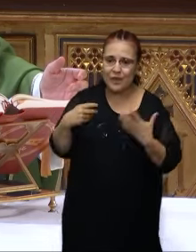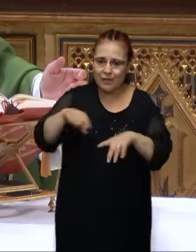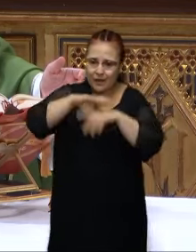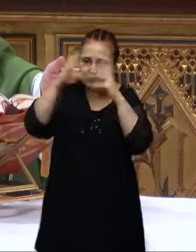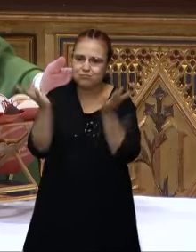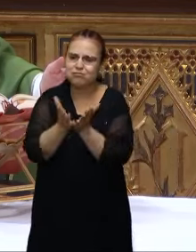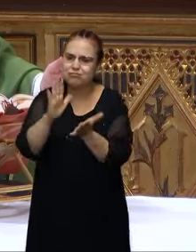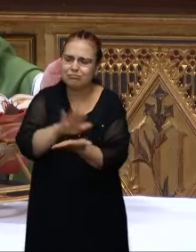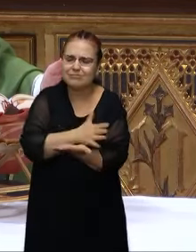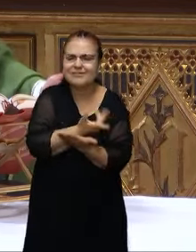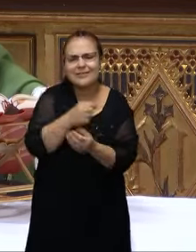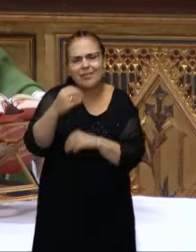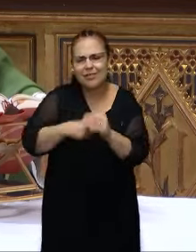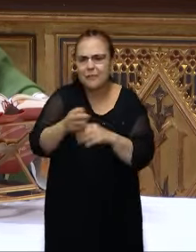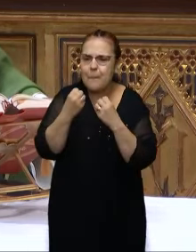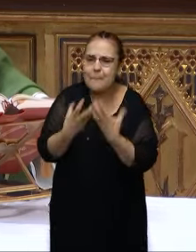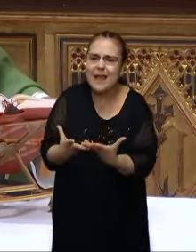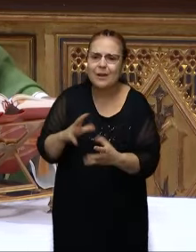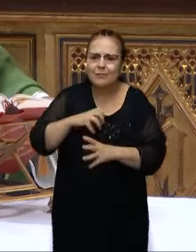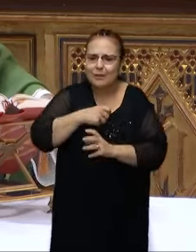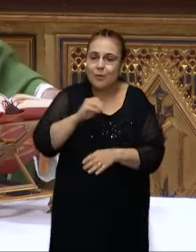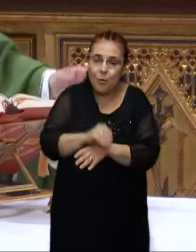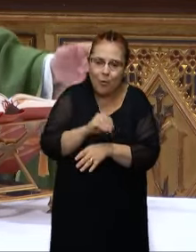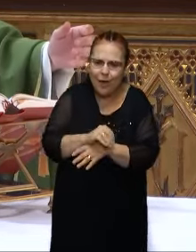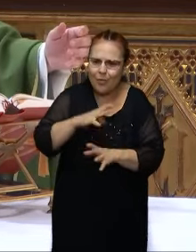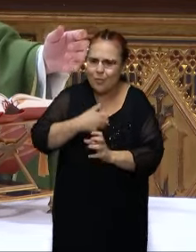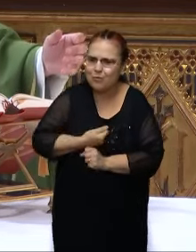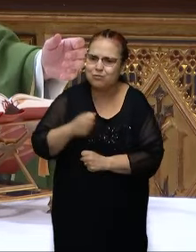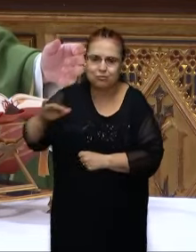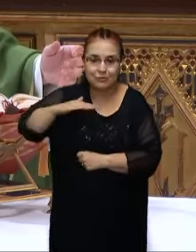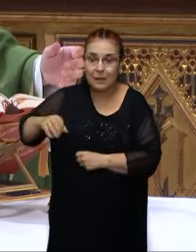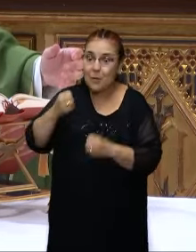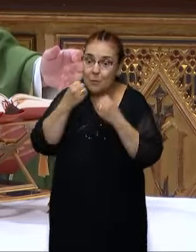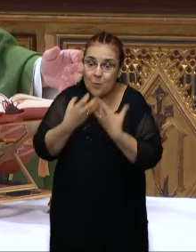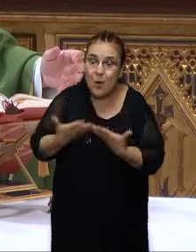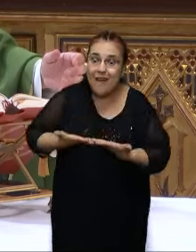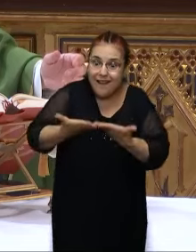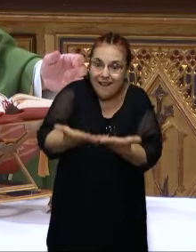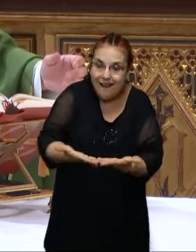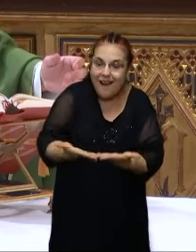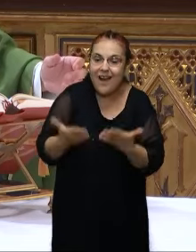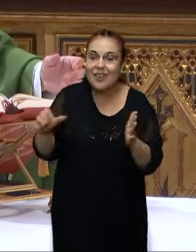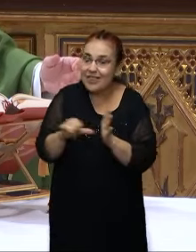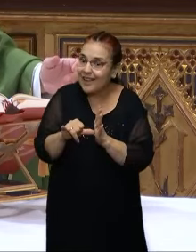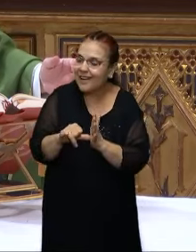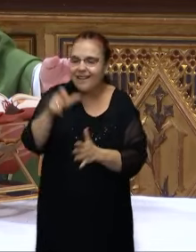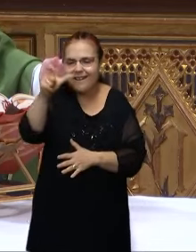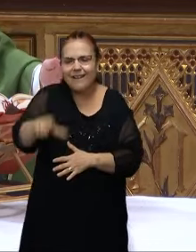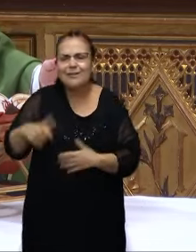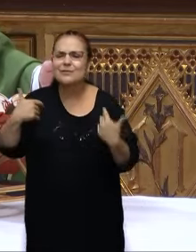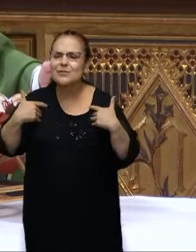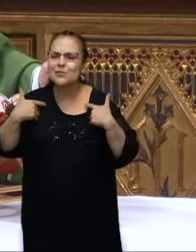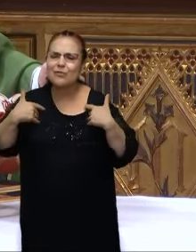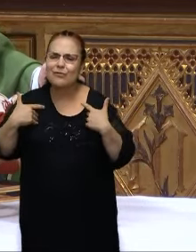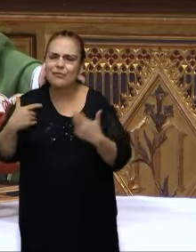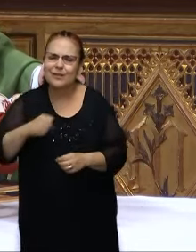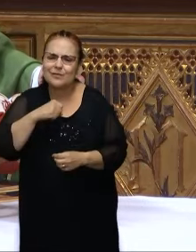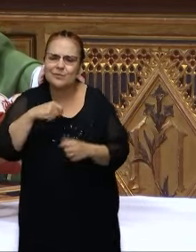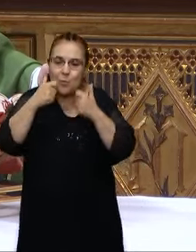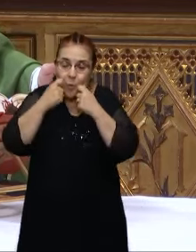bien y curando a los oprimidos por el mal. También hoy, como buen samaritano, se acerca a todo hombre que sufre en su cuerpo o en su